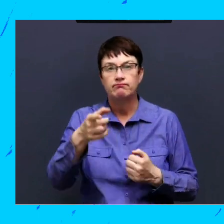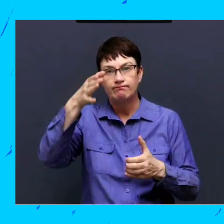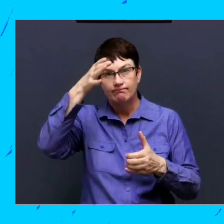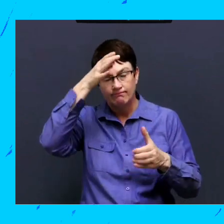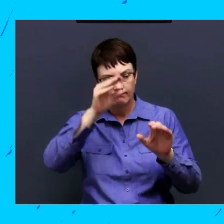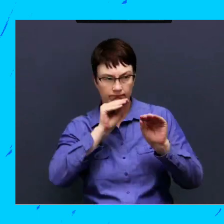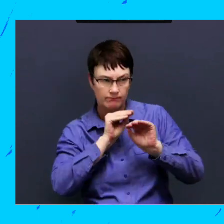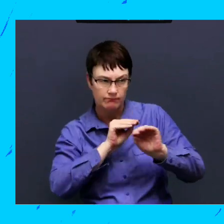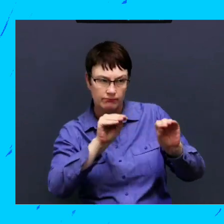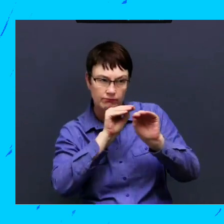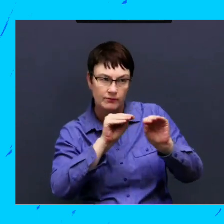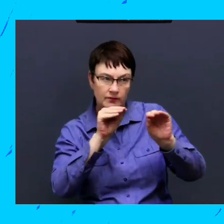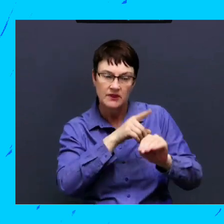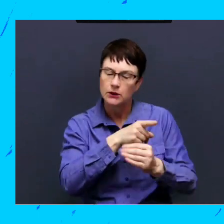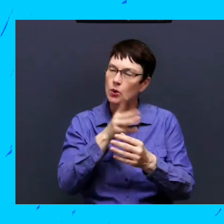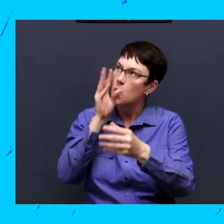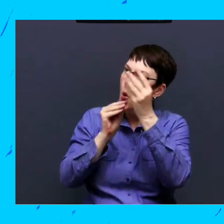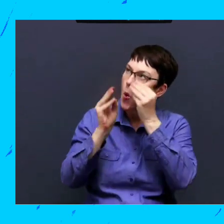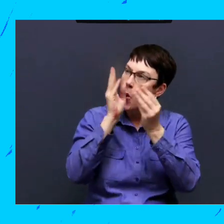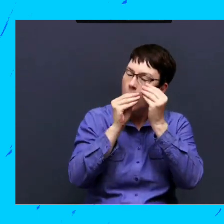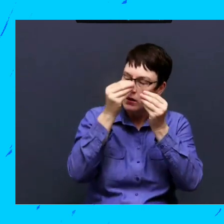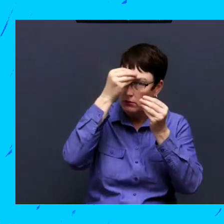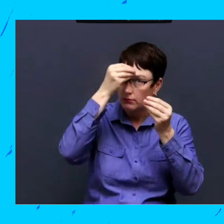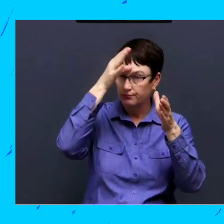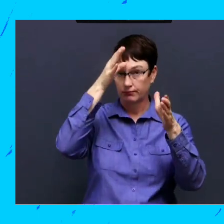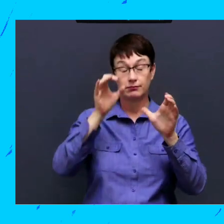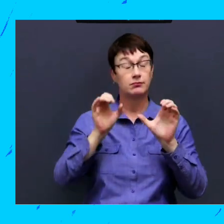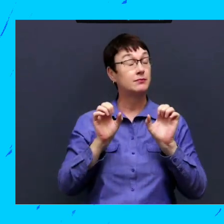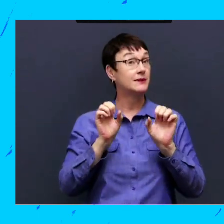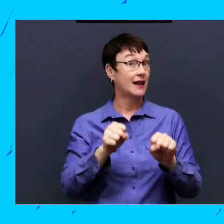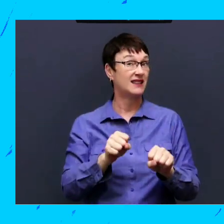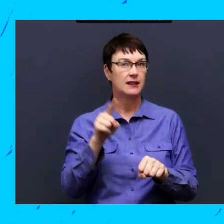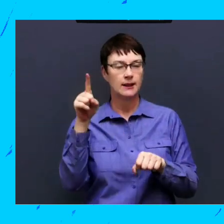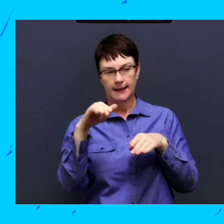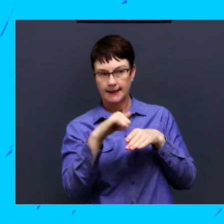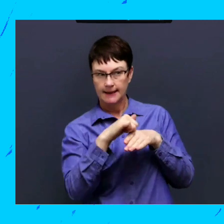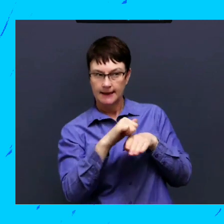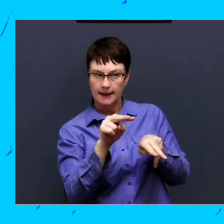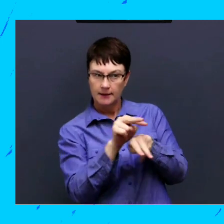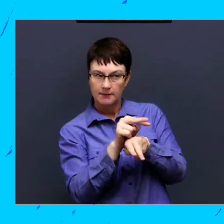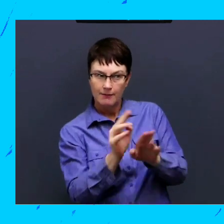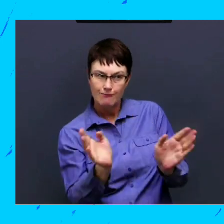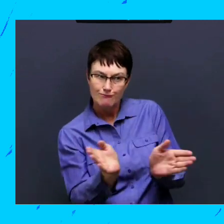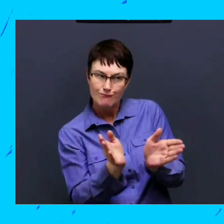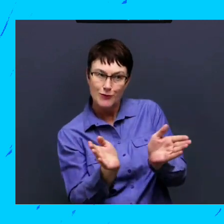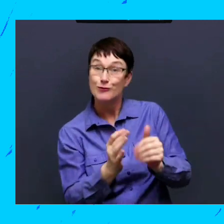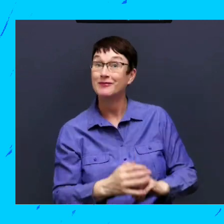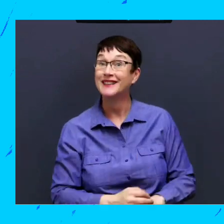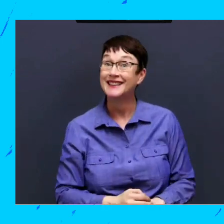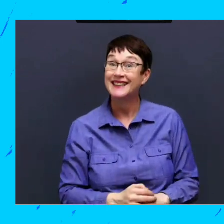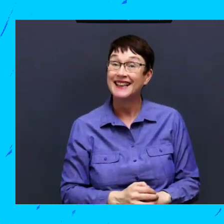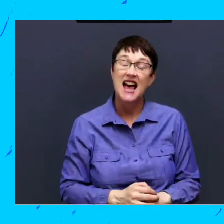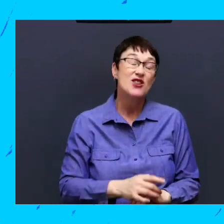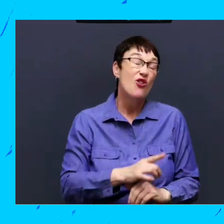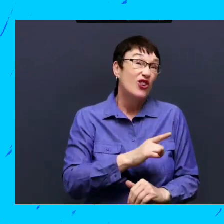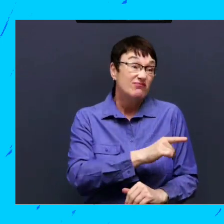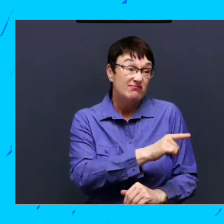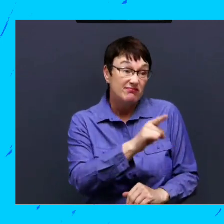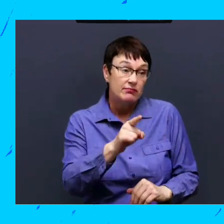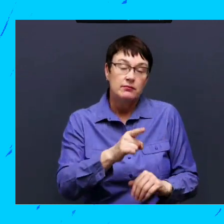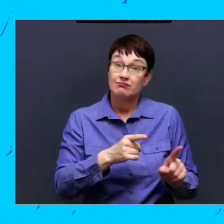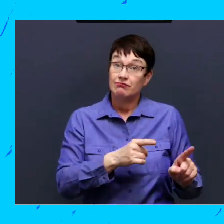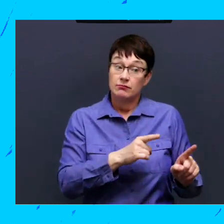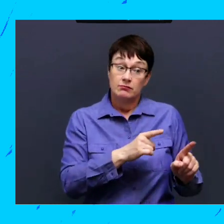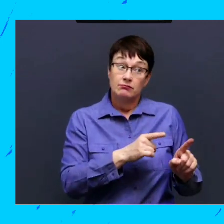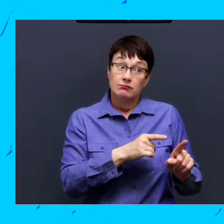y oportunidades de mentoría. Cuando adolescentes y jóvenes participan de forma significativa, van